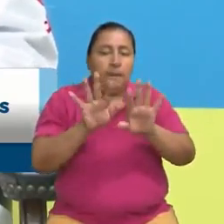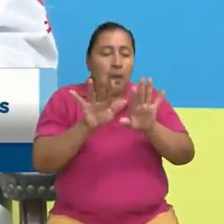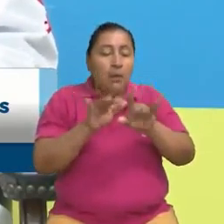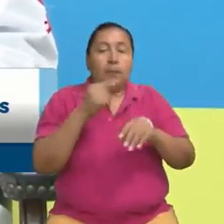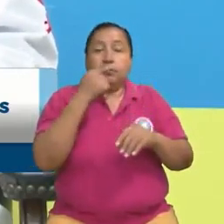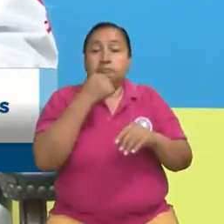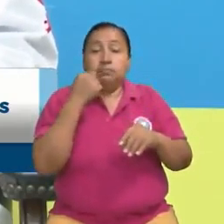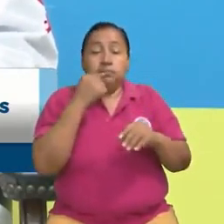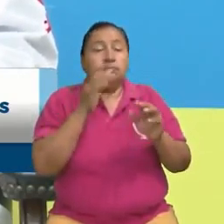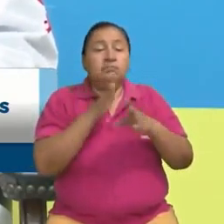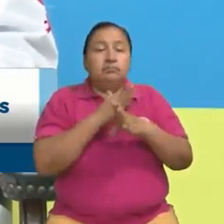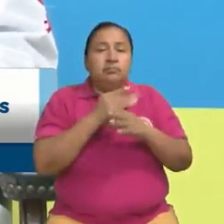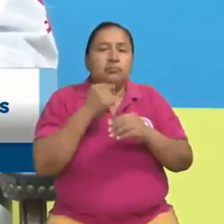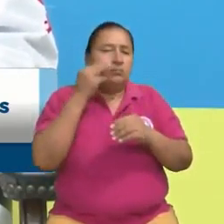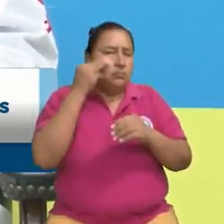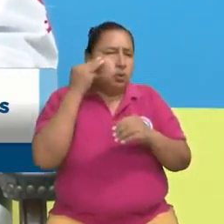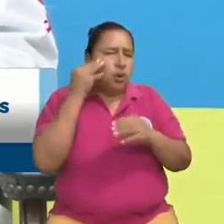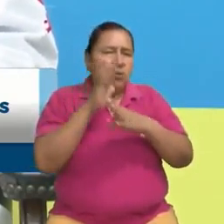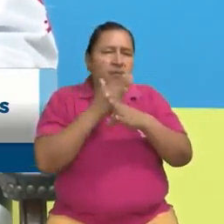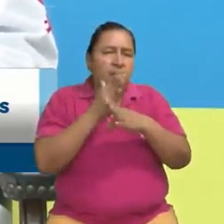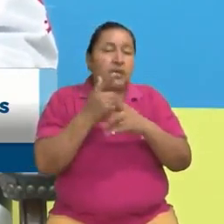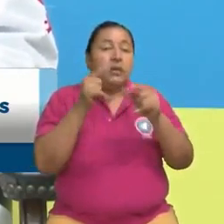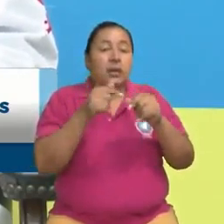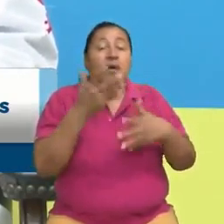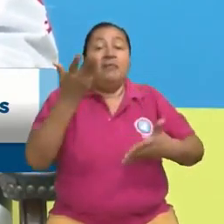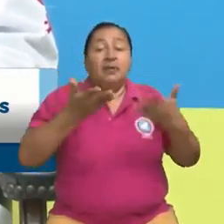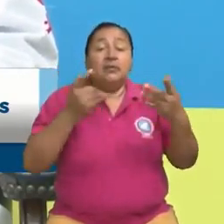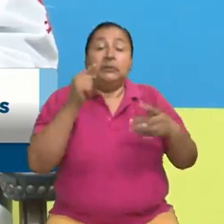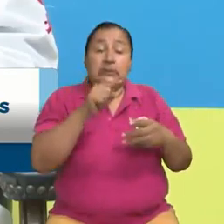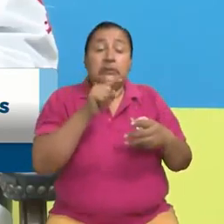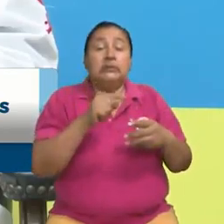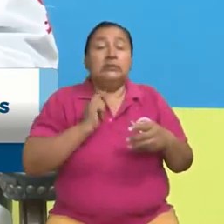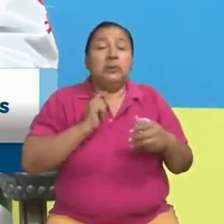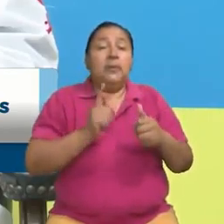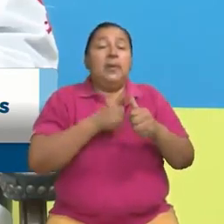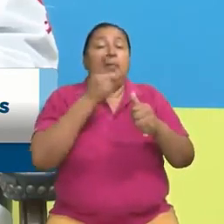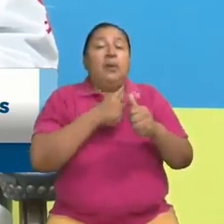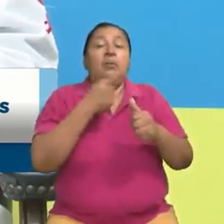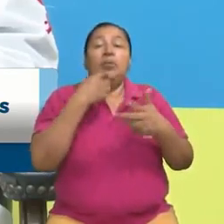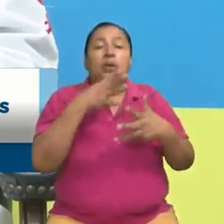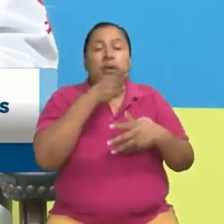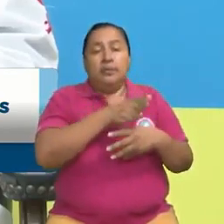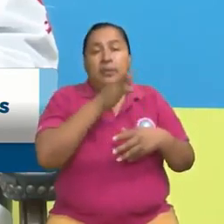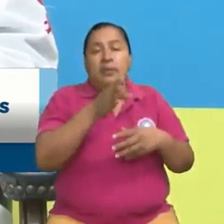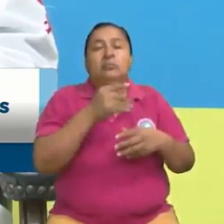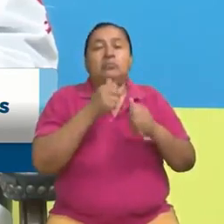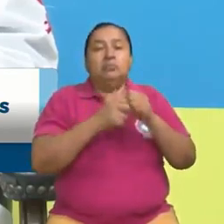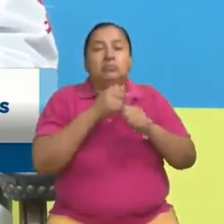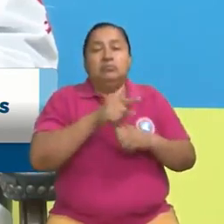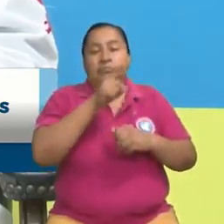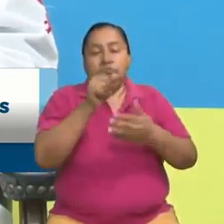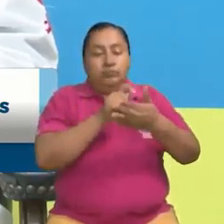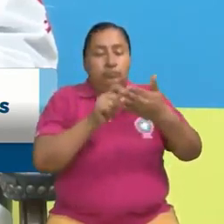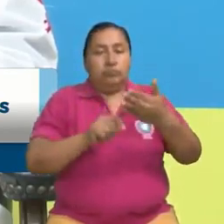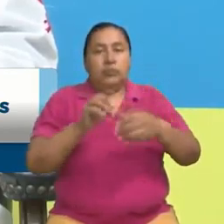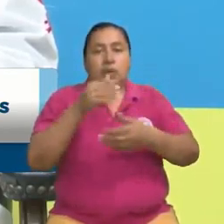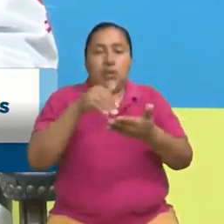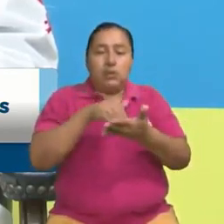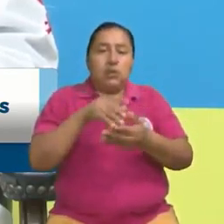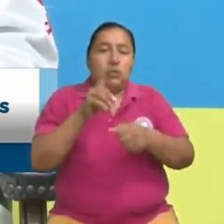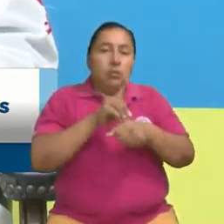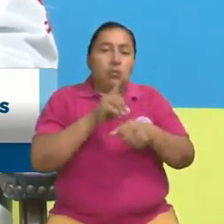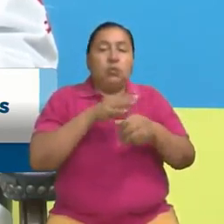boca, de un tono diferente, y muchas veces esa es la causa de la referencia hacia el centro de